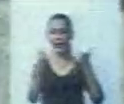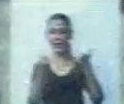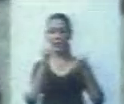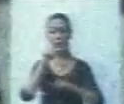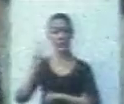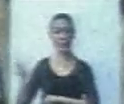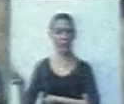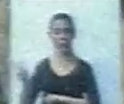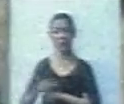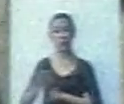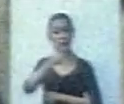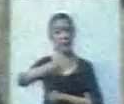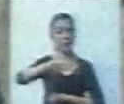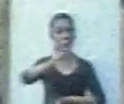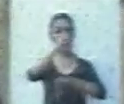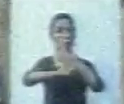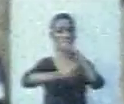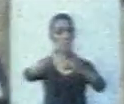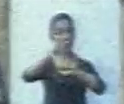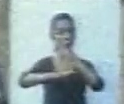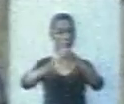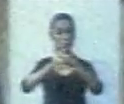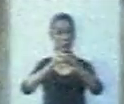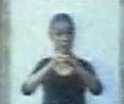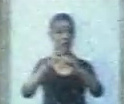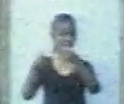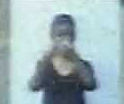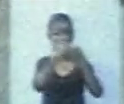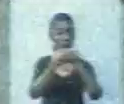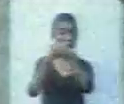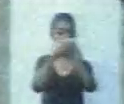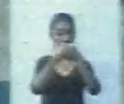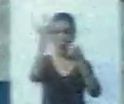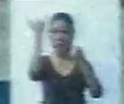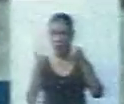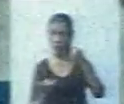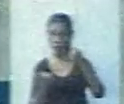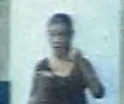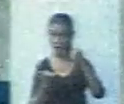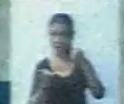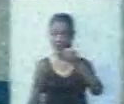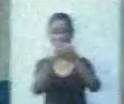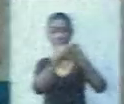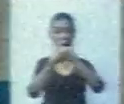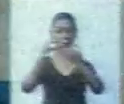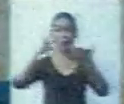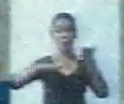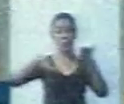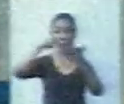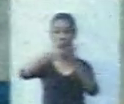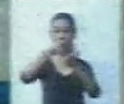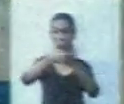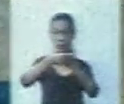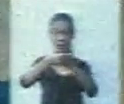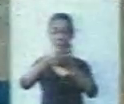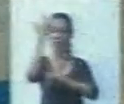Bueno, nosotros queremos aclarar de que tenemos un principio de acuerdo mediante un convenio de pago y que, bueno, estamos